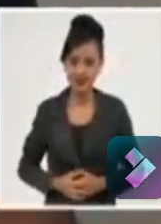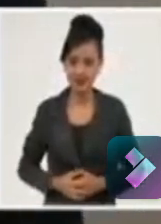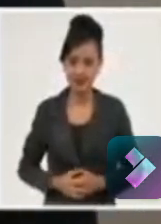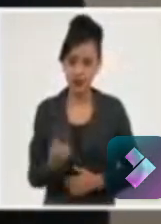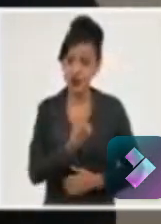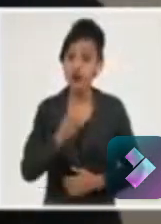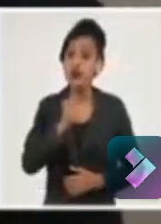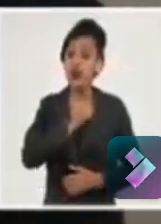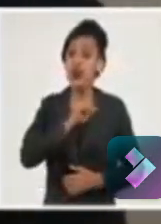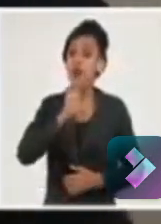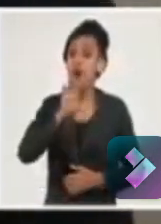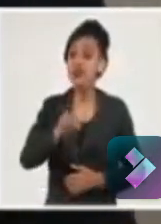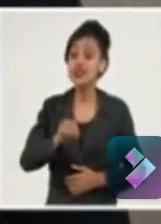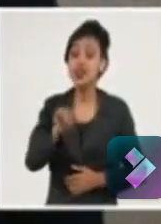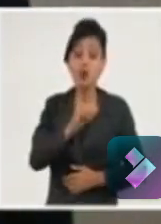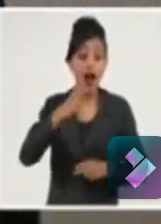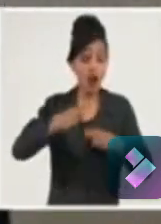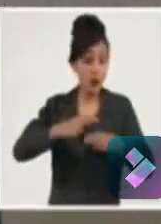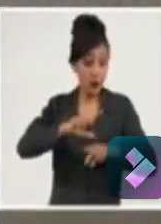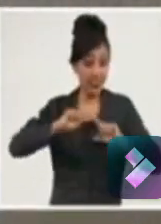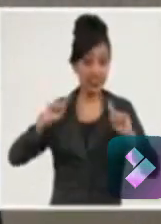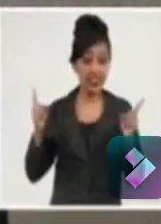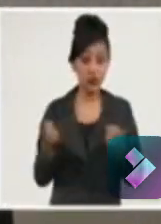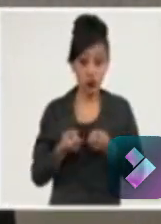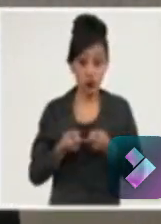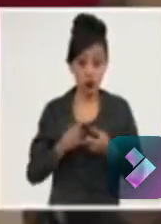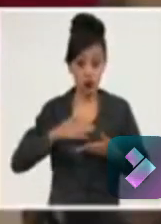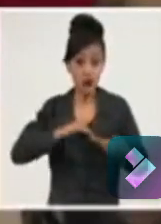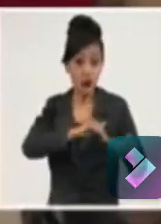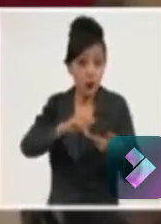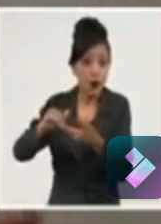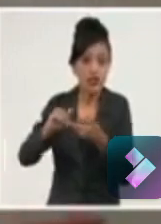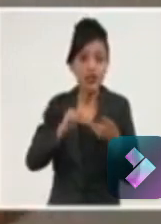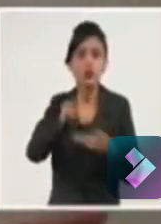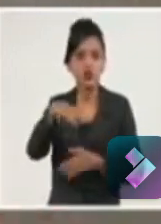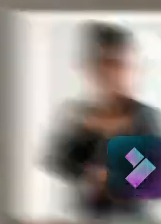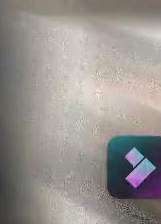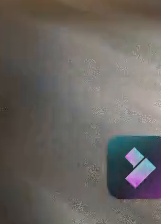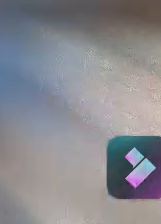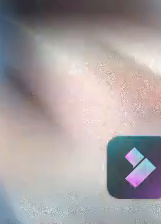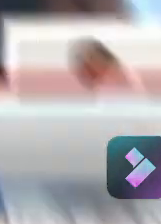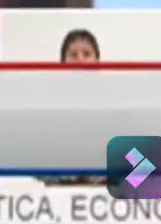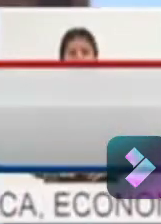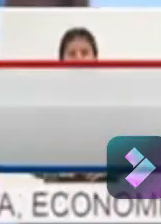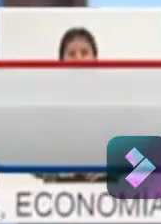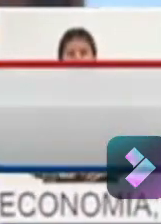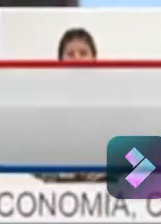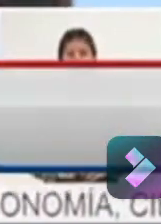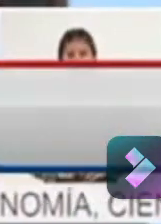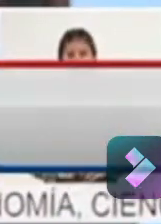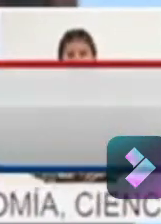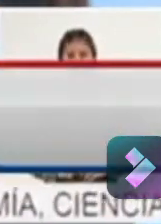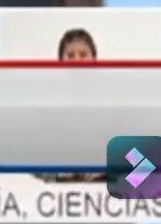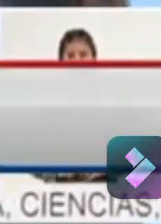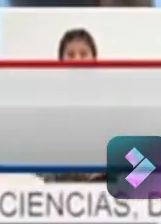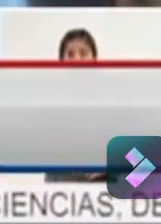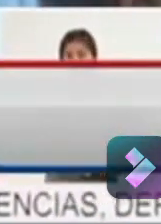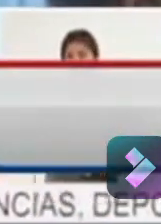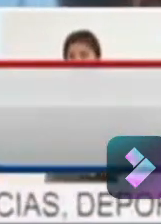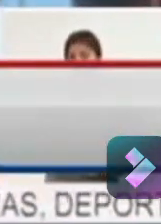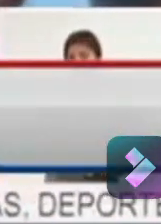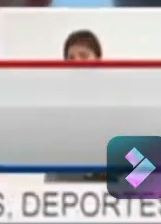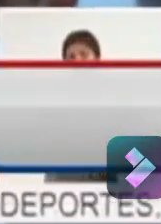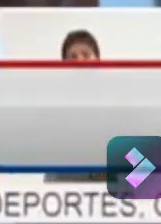Queremos decirle a nombre de todos nuestros compañeros que cuenta con todo nuestro apoyo. Somos continuidad. Organizamos un centro de